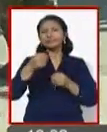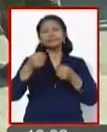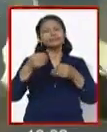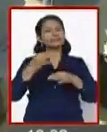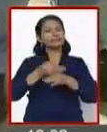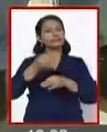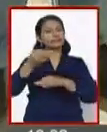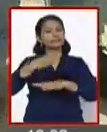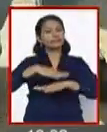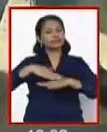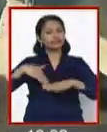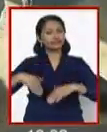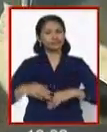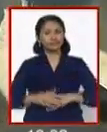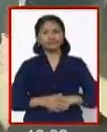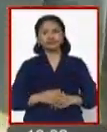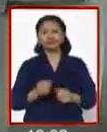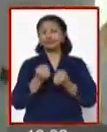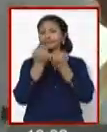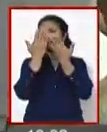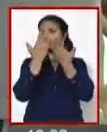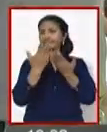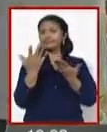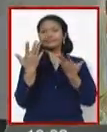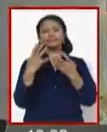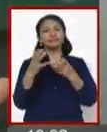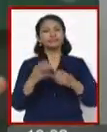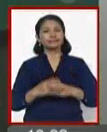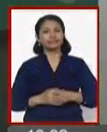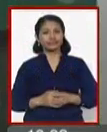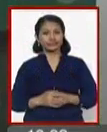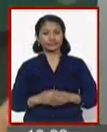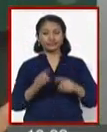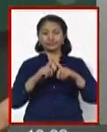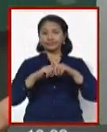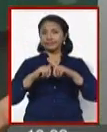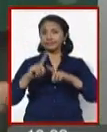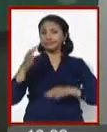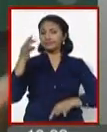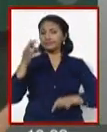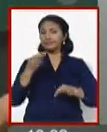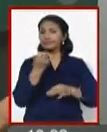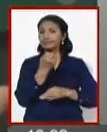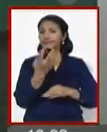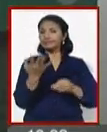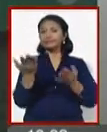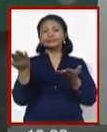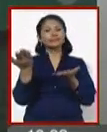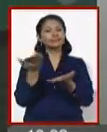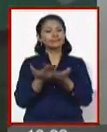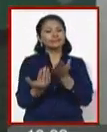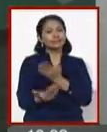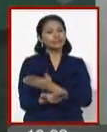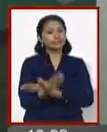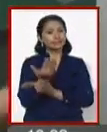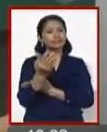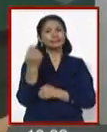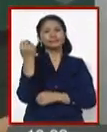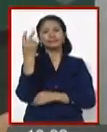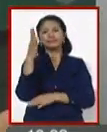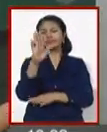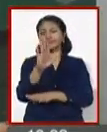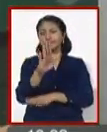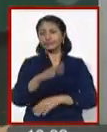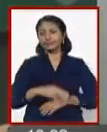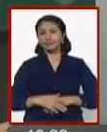casa. Lastimosamente, nosotros no queremos que eso se dé, pero si alguien los recibía en la mañana, posiblemente los reciba al mediodía o